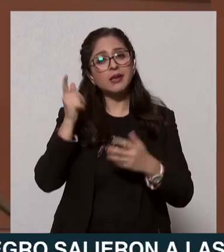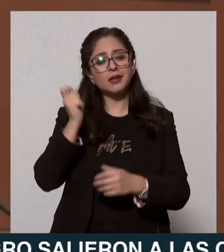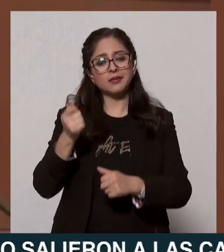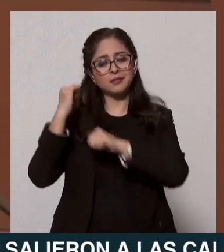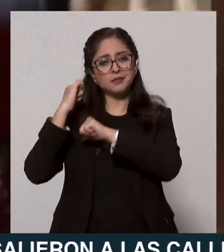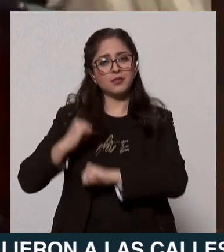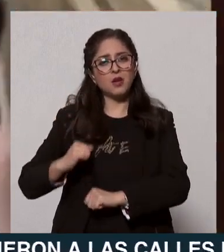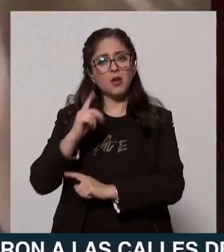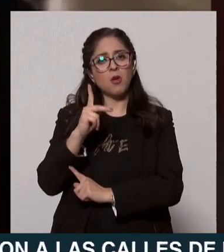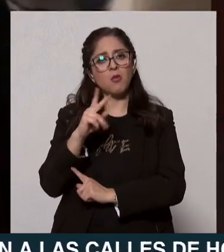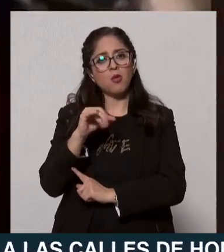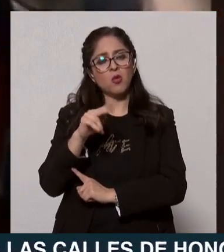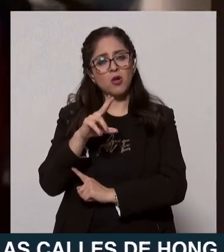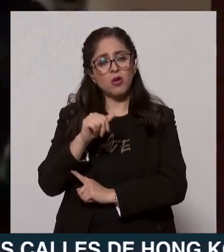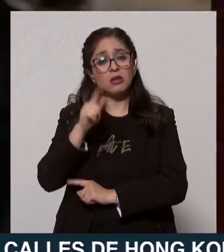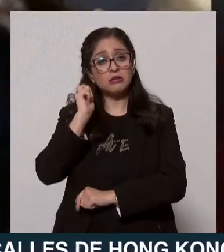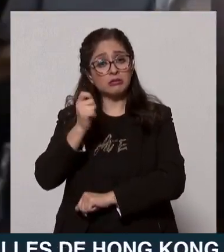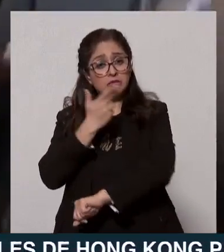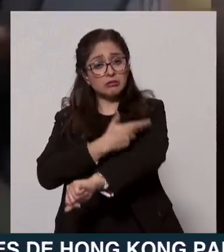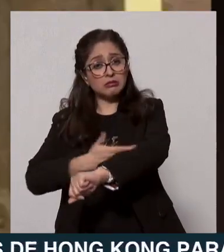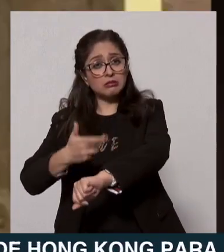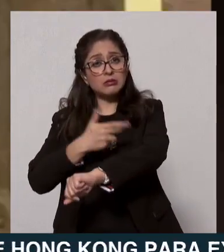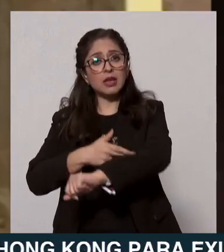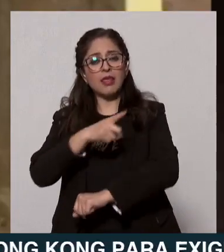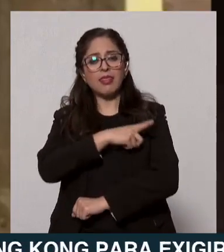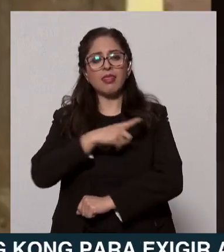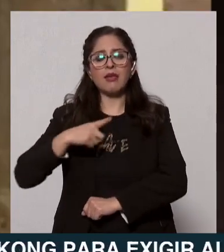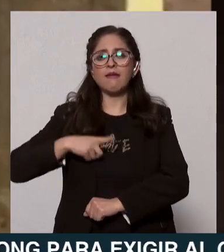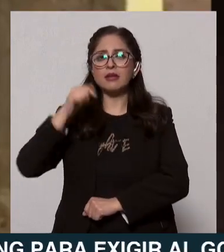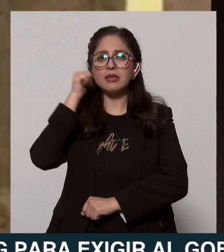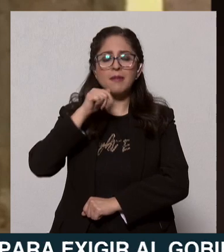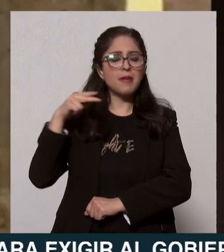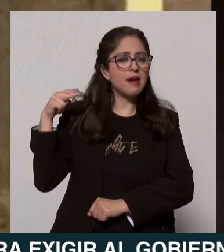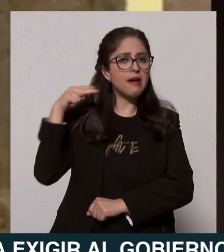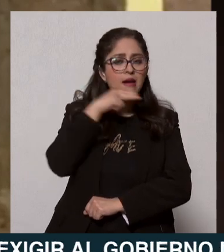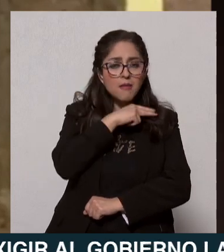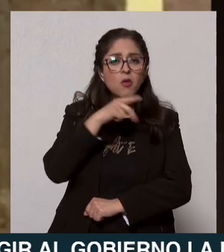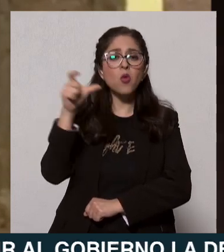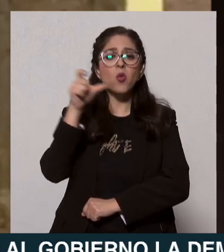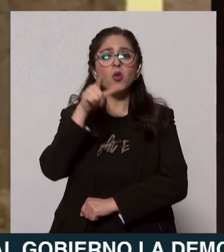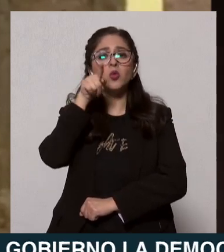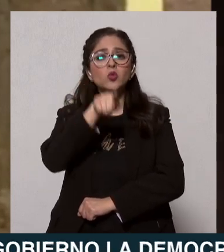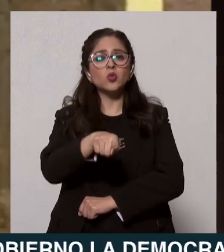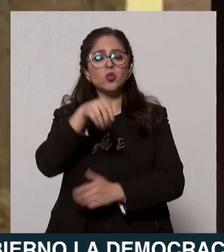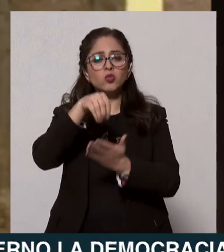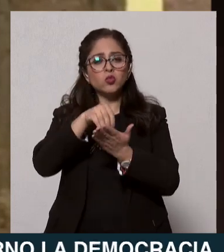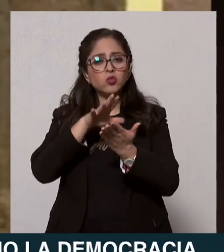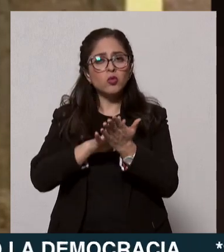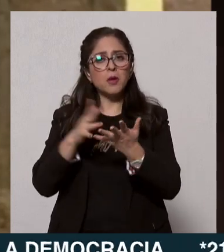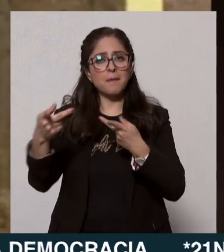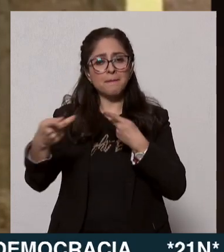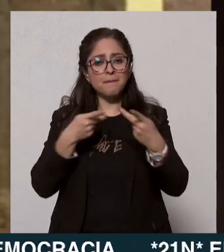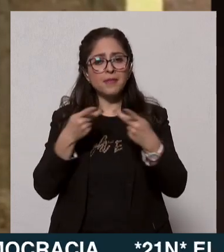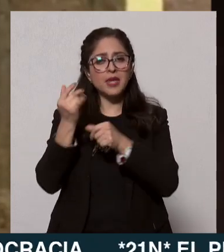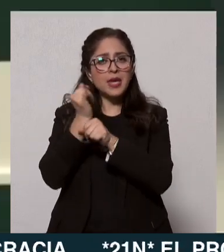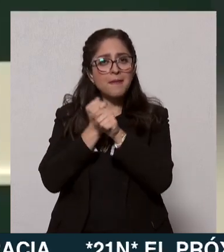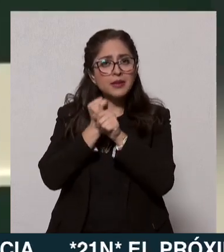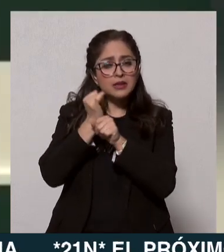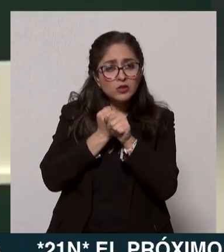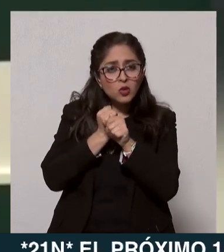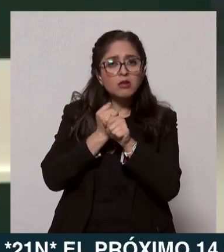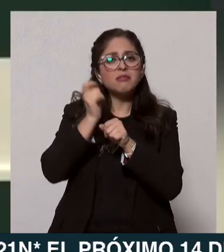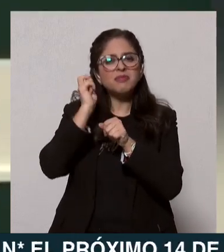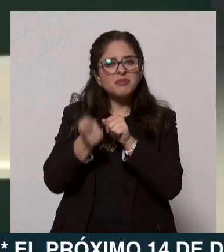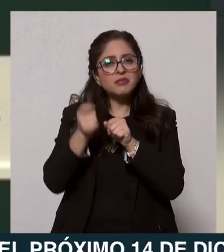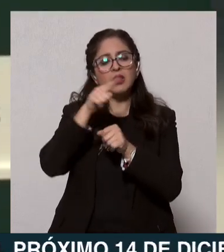procuradurías, es un seguimiento mucho más rápido y horizontal en todo momento del proceso en las investigaciones cuando avanzan, es el de